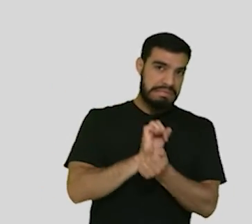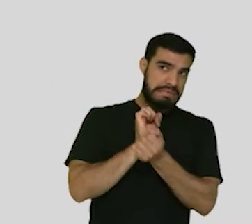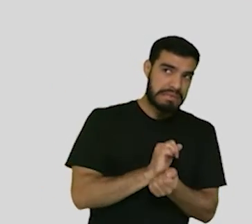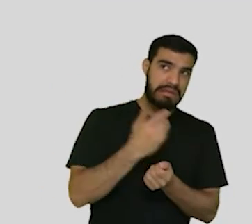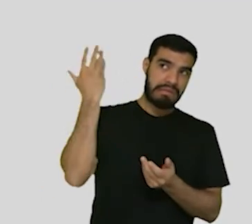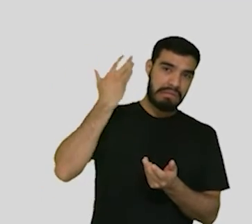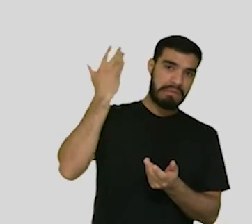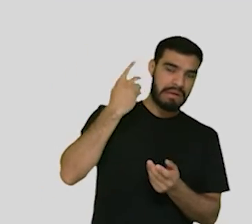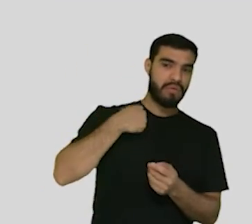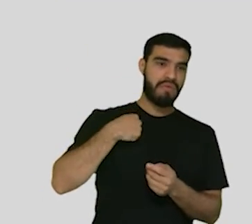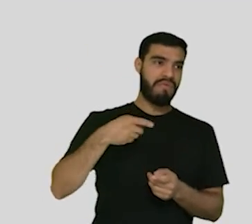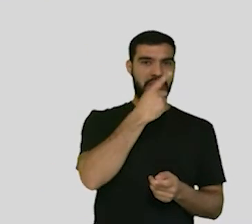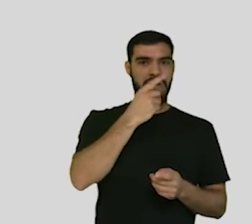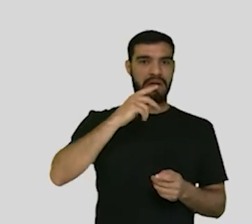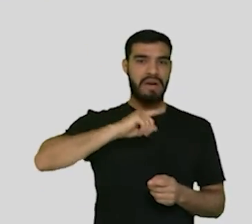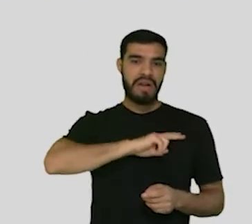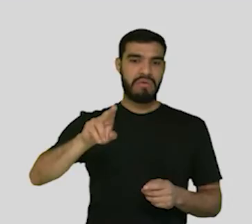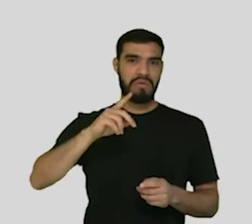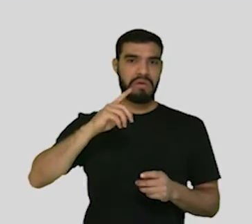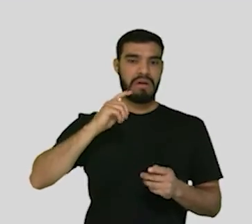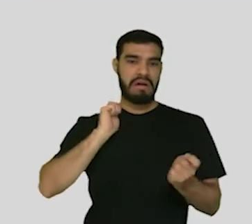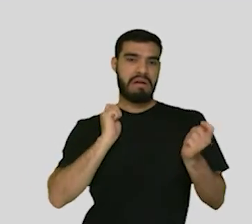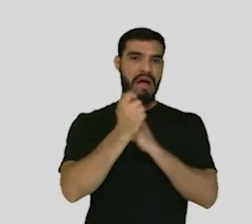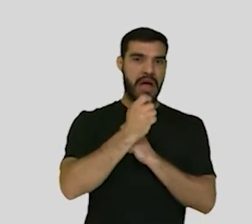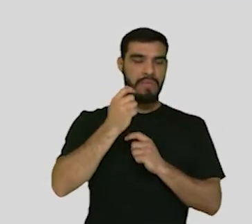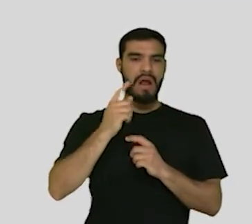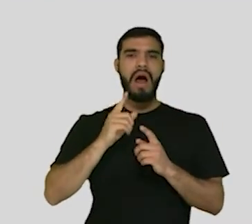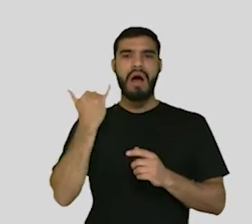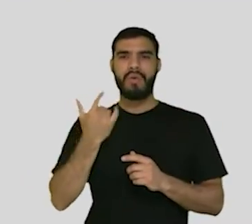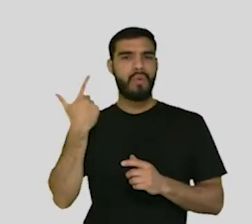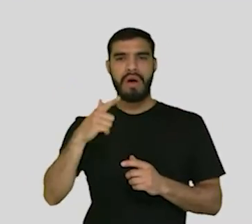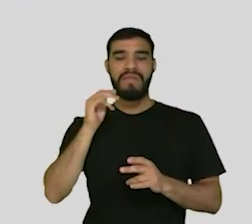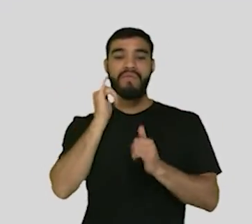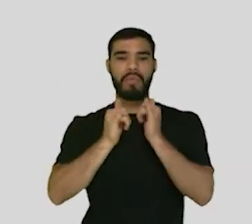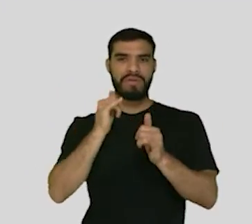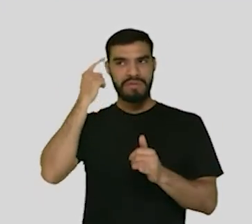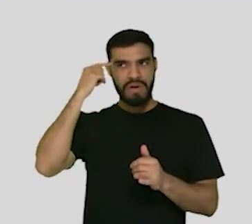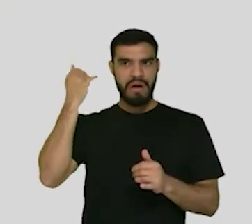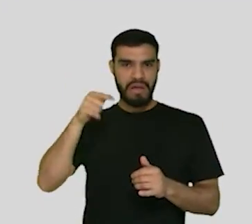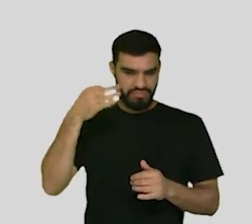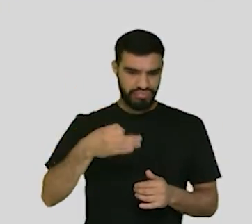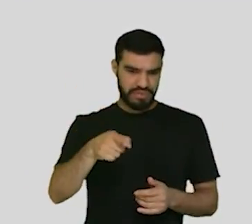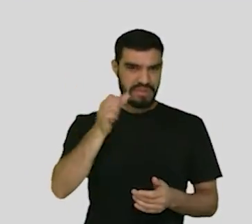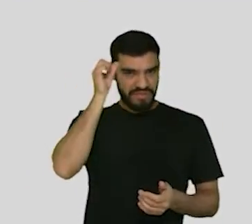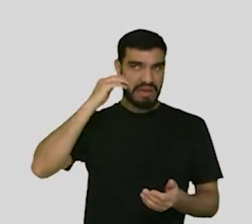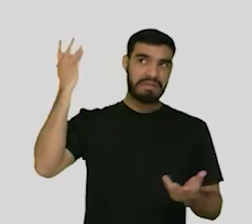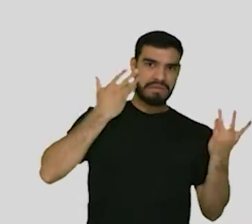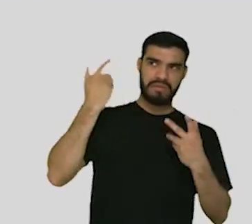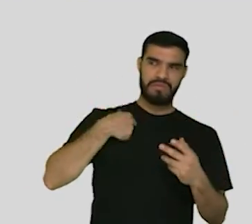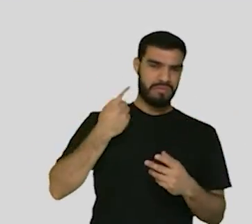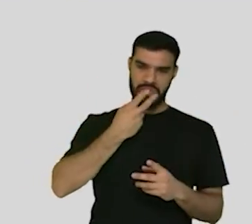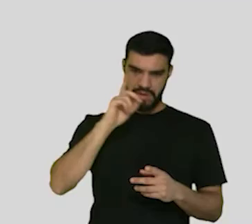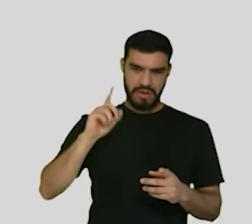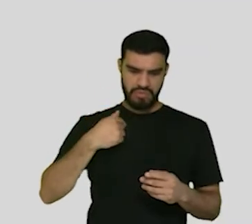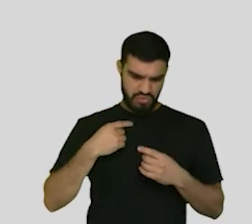familia rupivea yepa terapia terapia pa yepa petimba oye